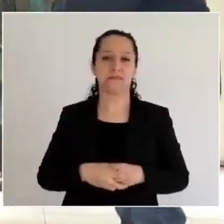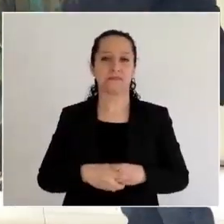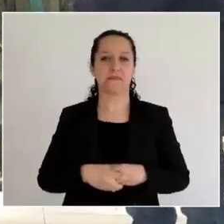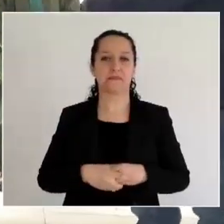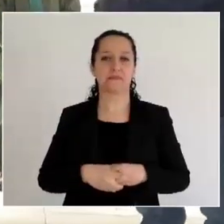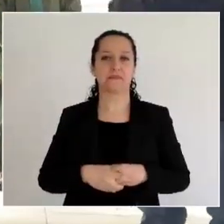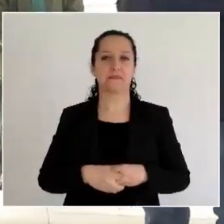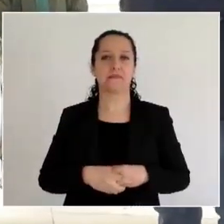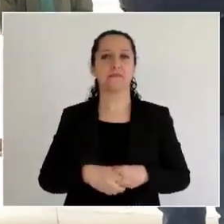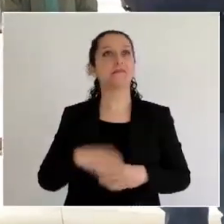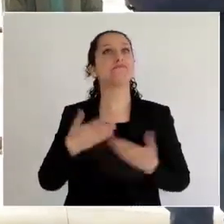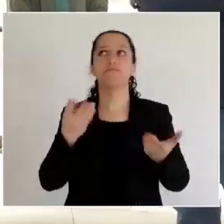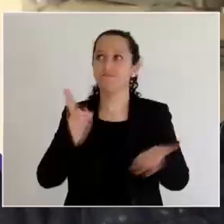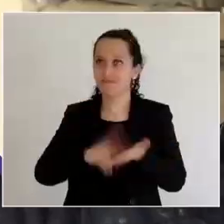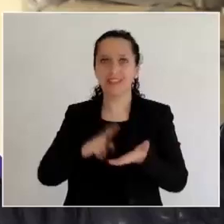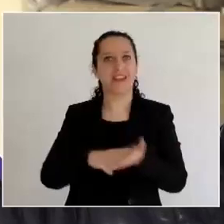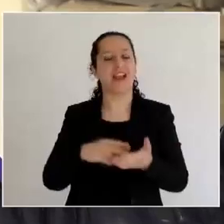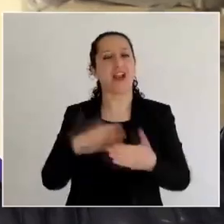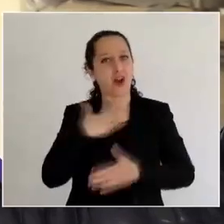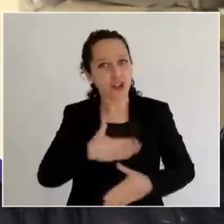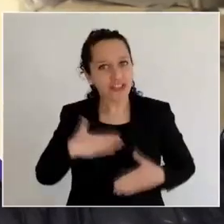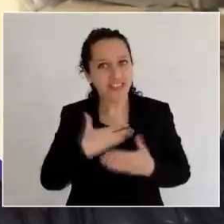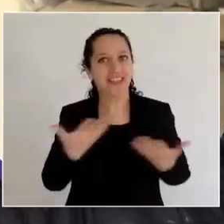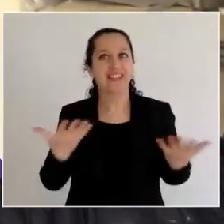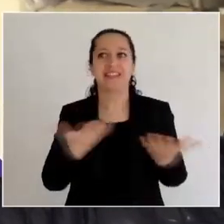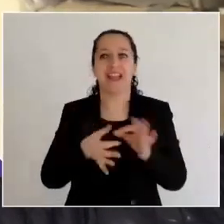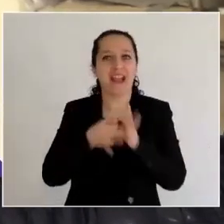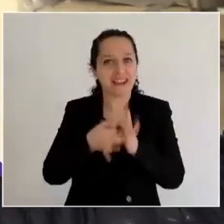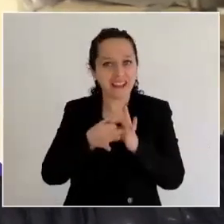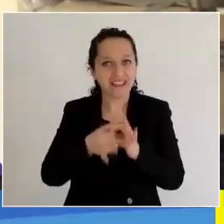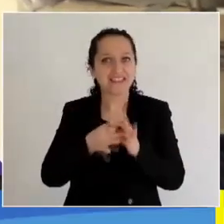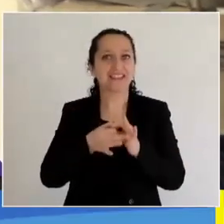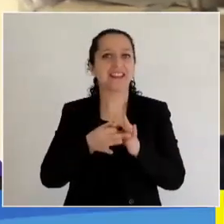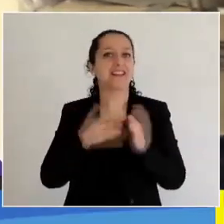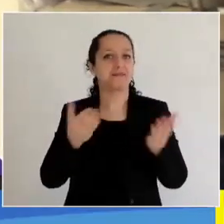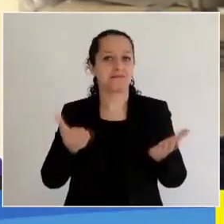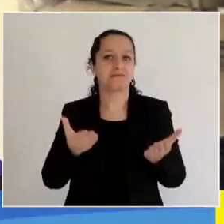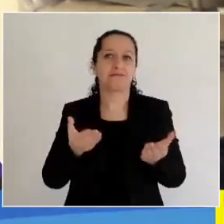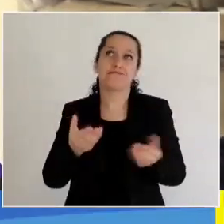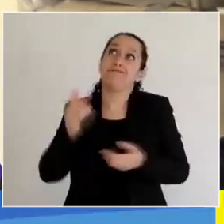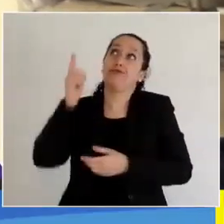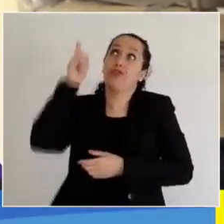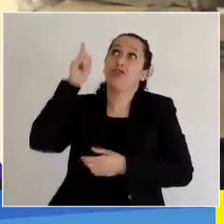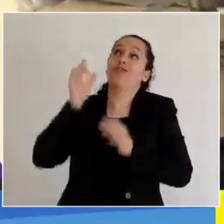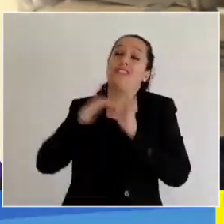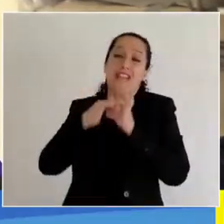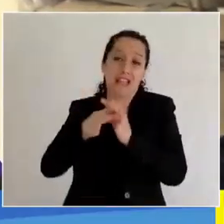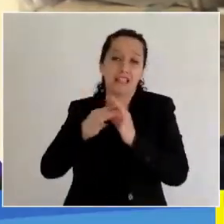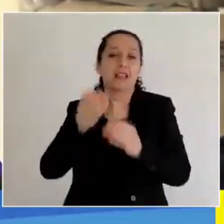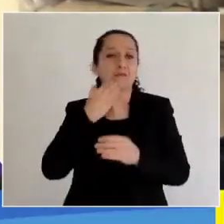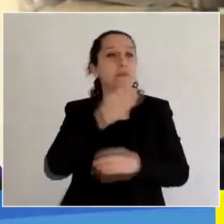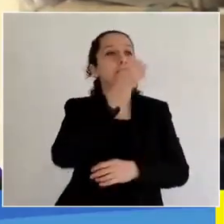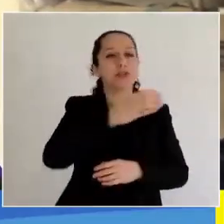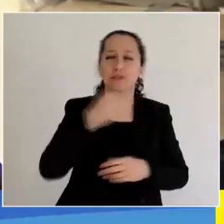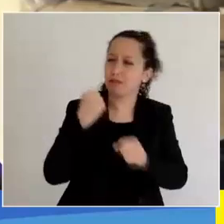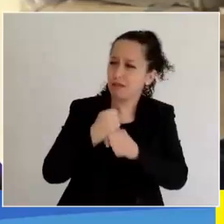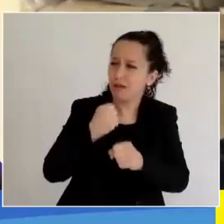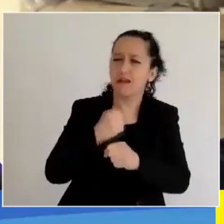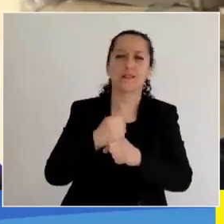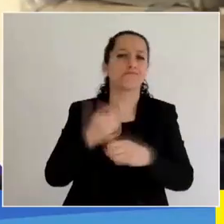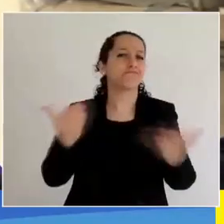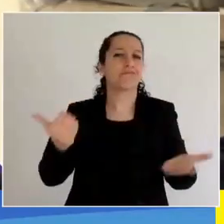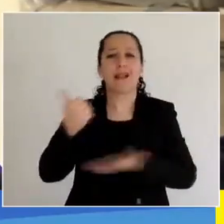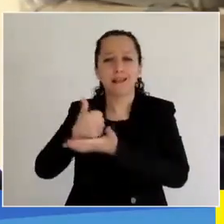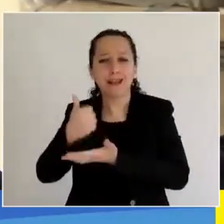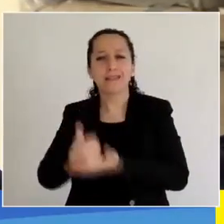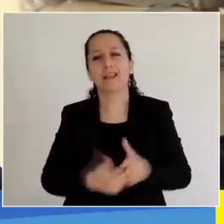Concepción. Realmente contenta, muy muy contenta, agradecida primeramente de Dios y de todos quienes hicieron posible esto,